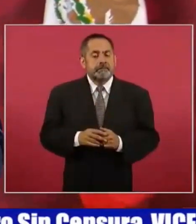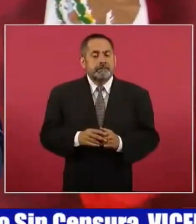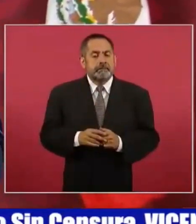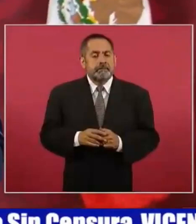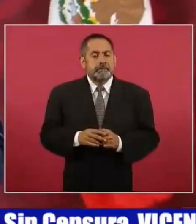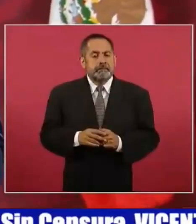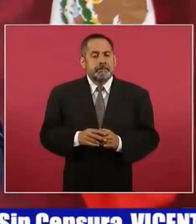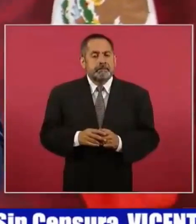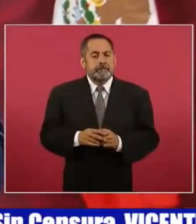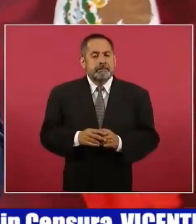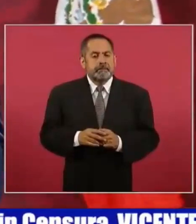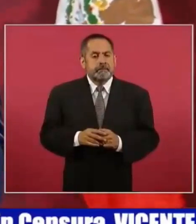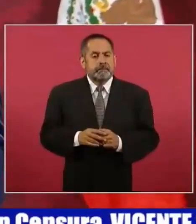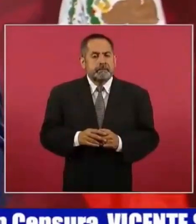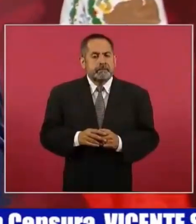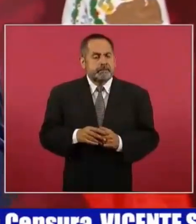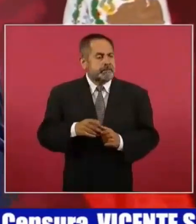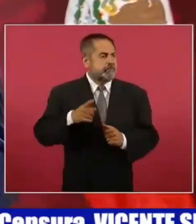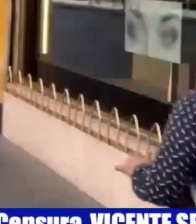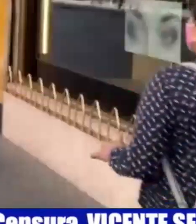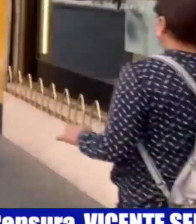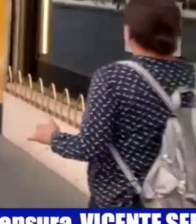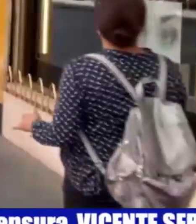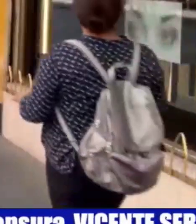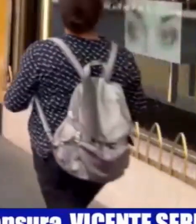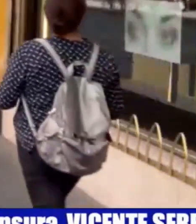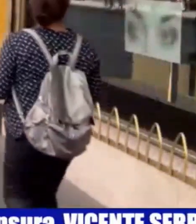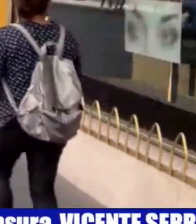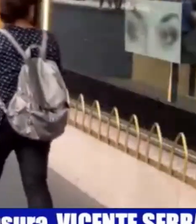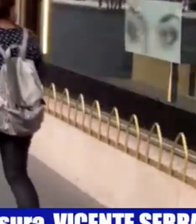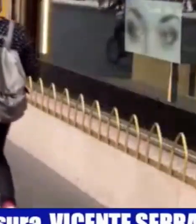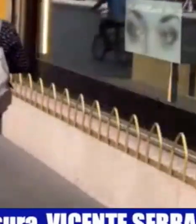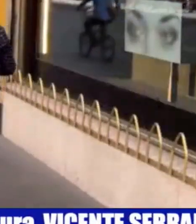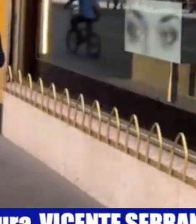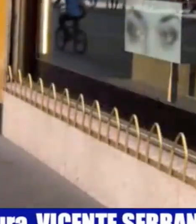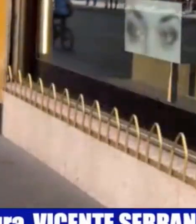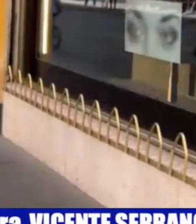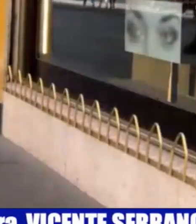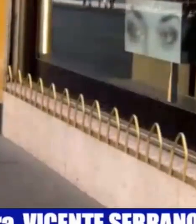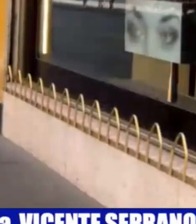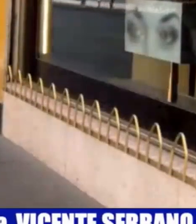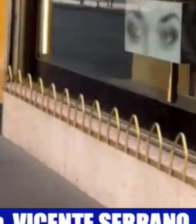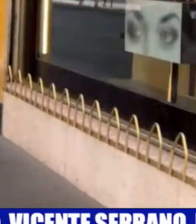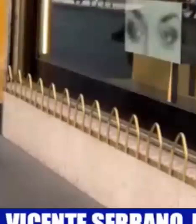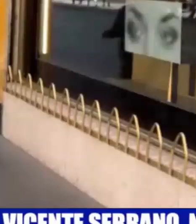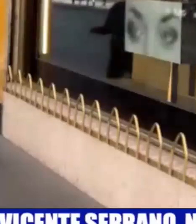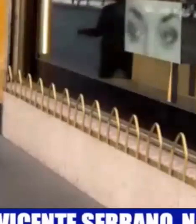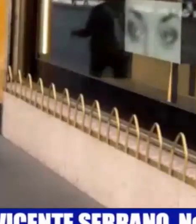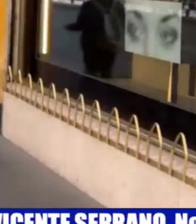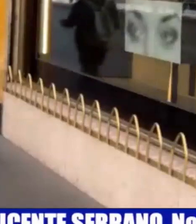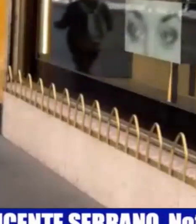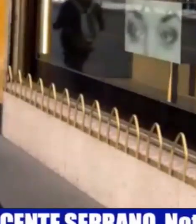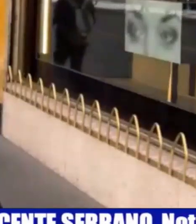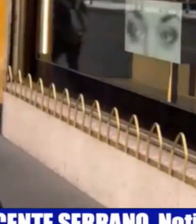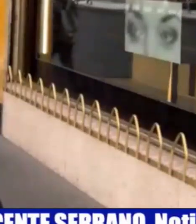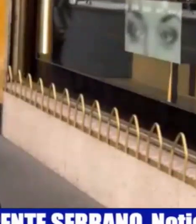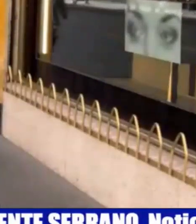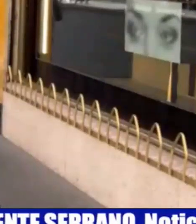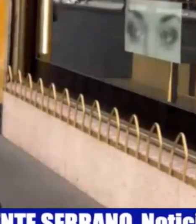la región, se está consolidando en niveles de desaprobación altos o muy altos, e incluso aquellos que transitan la etapa inicial de sus